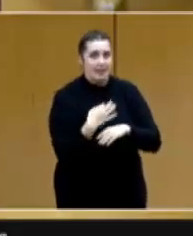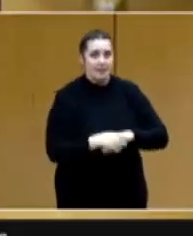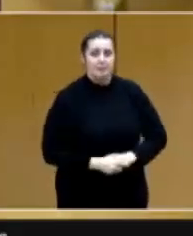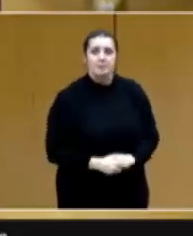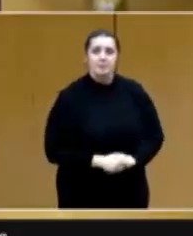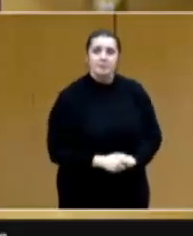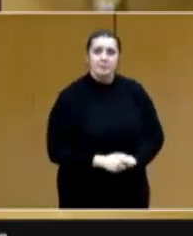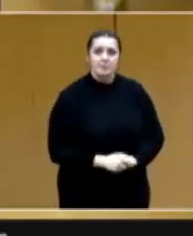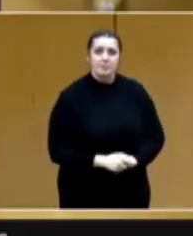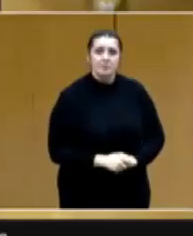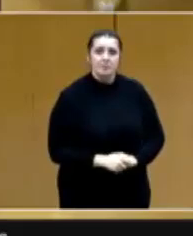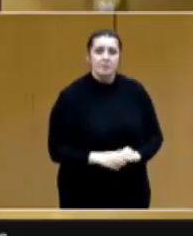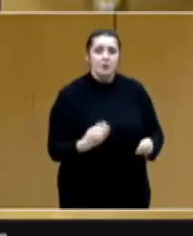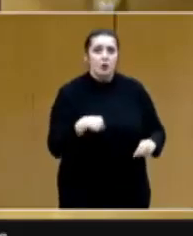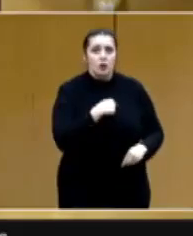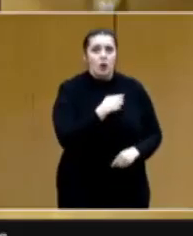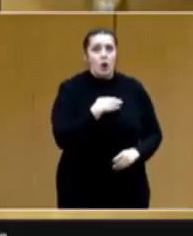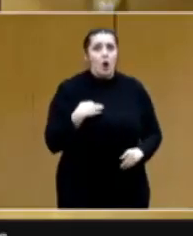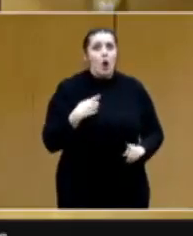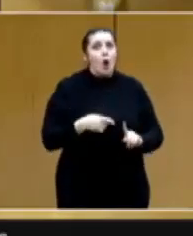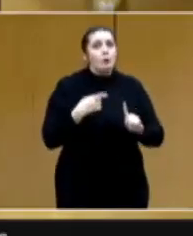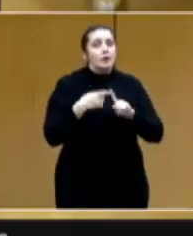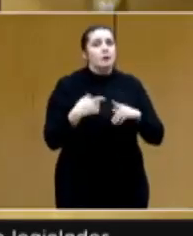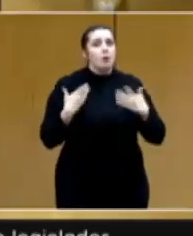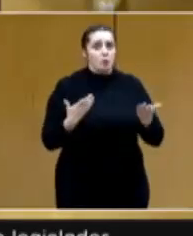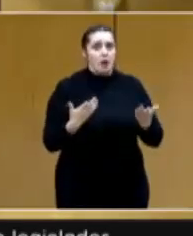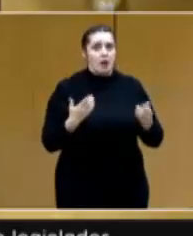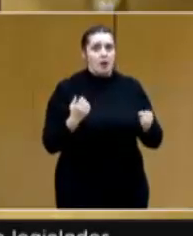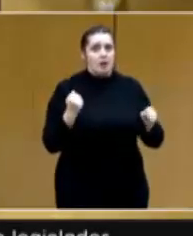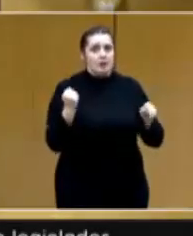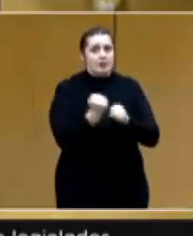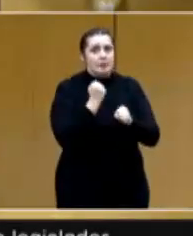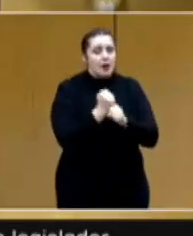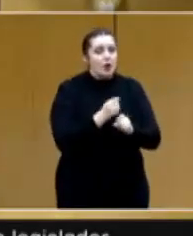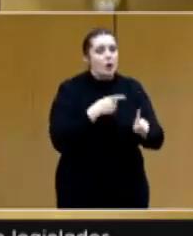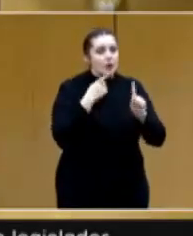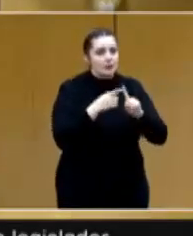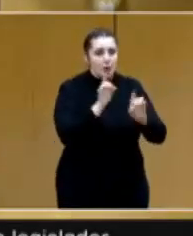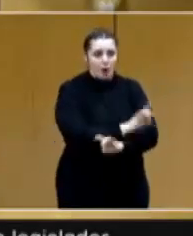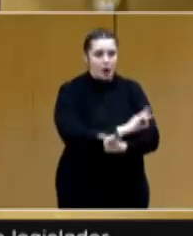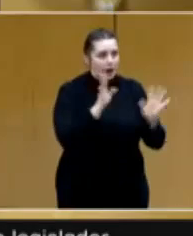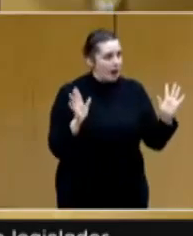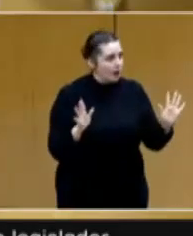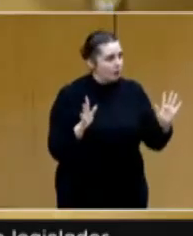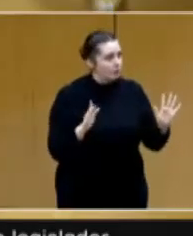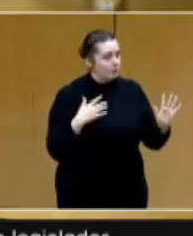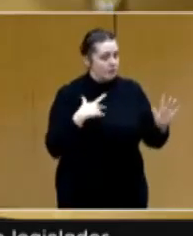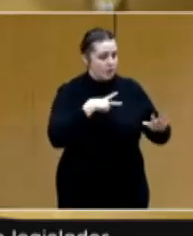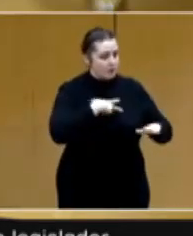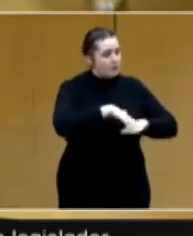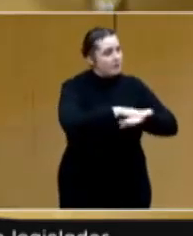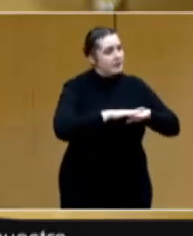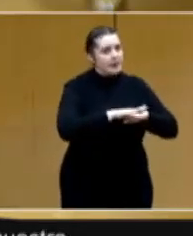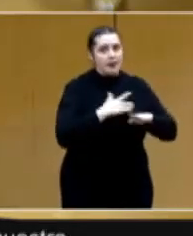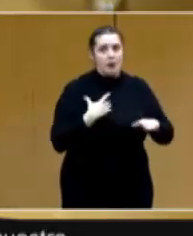En todo caso lo que queremos y nuestra idea es trabajar por esa unificación por parte de fiscalía Pues estamos trabajando me acompaña hoy